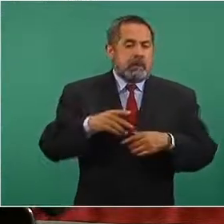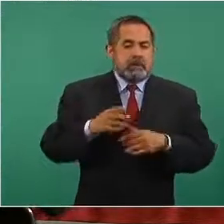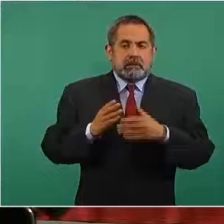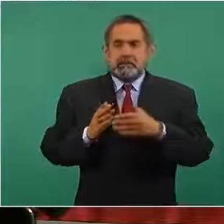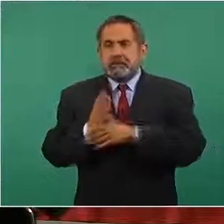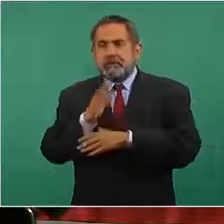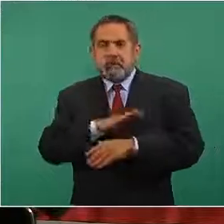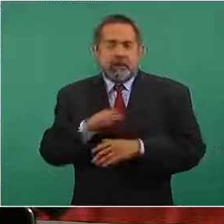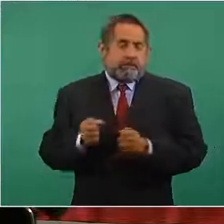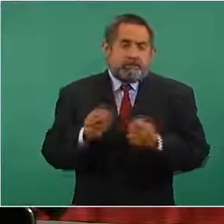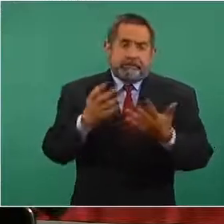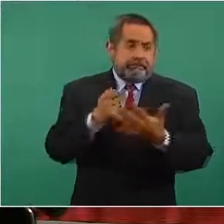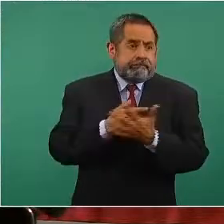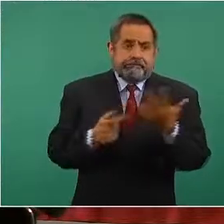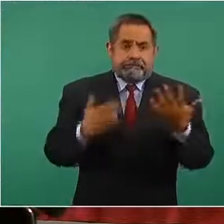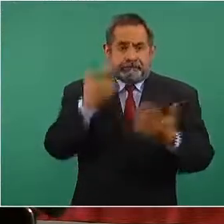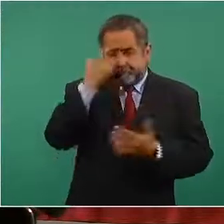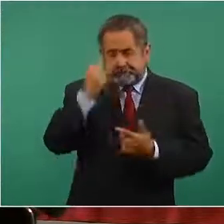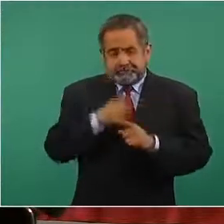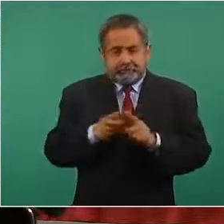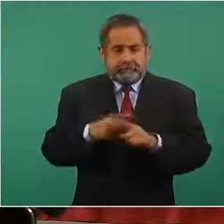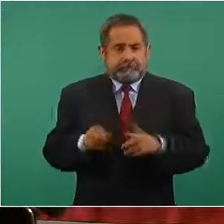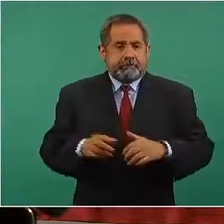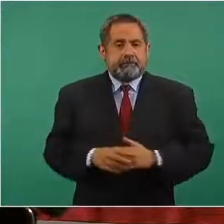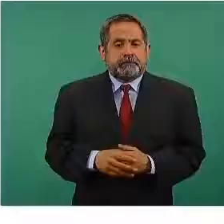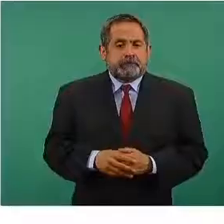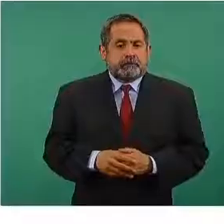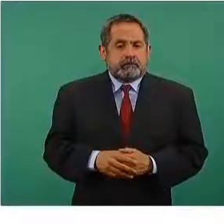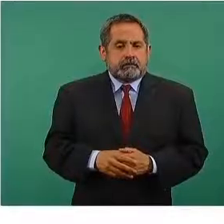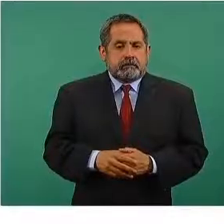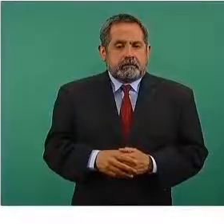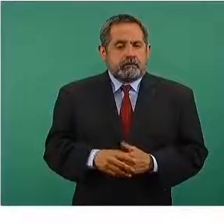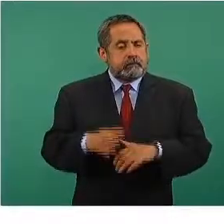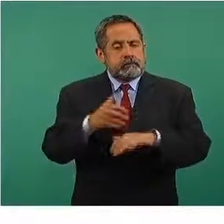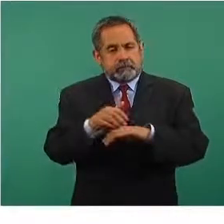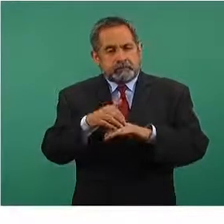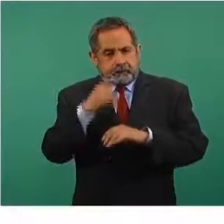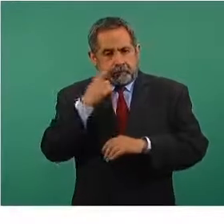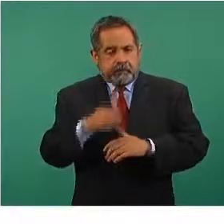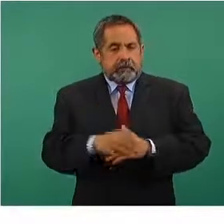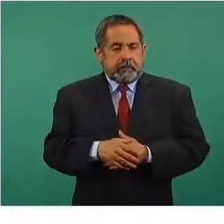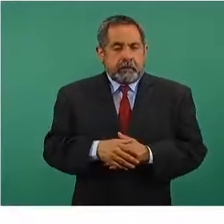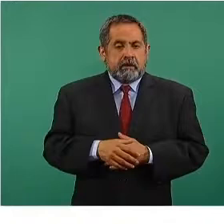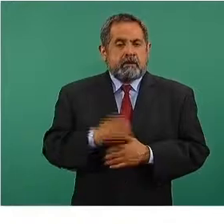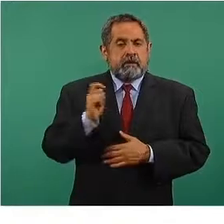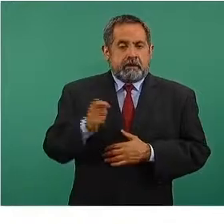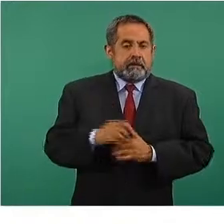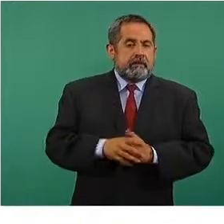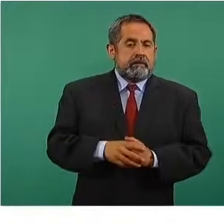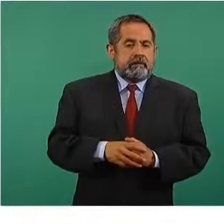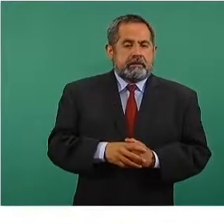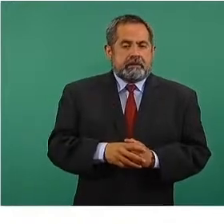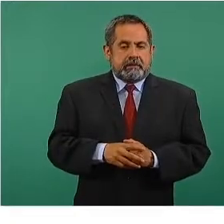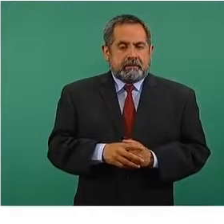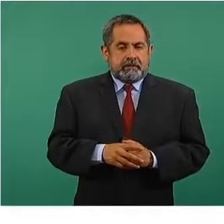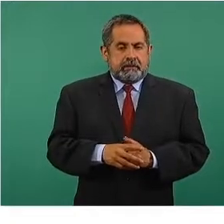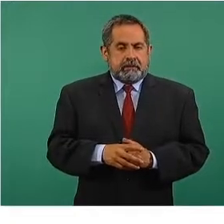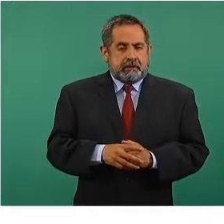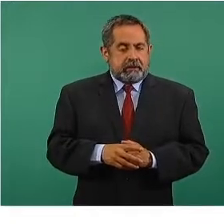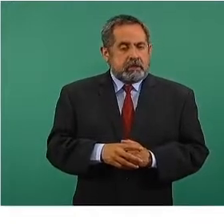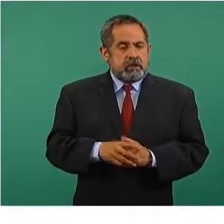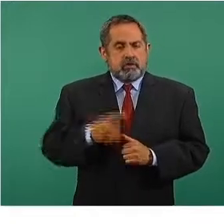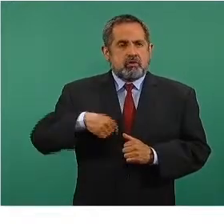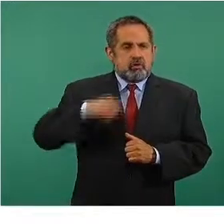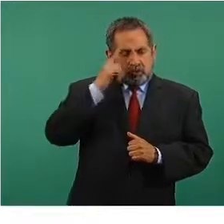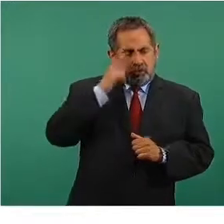de mortalidad. La siguiente. Los números. Entonces tenemos del total de lo que